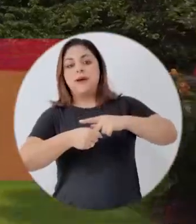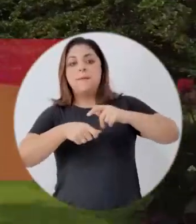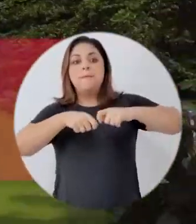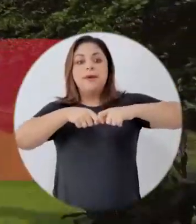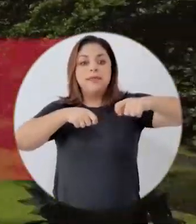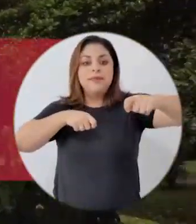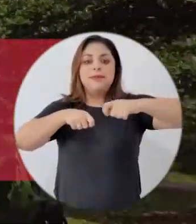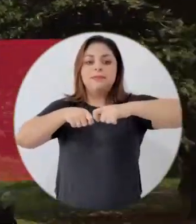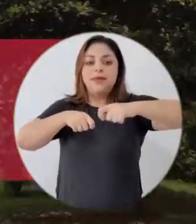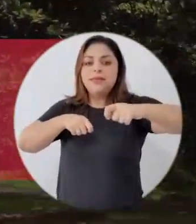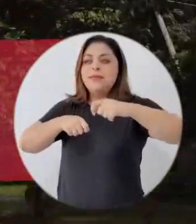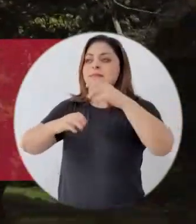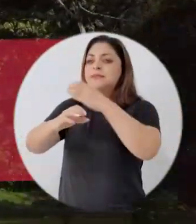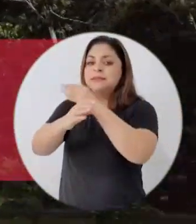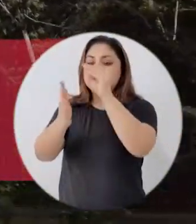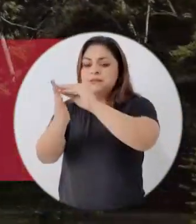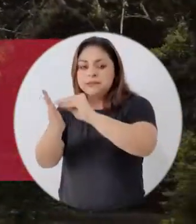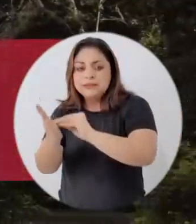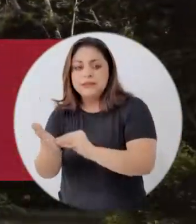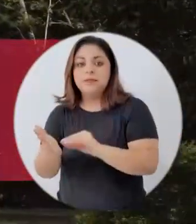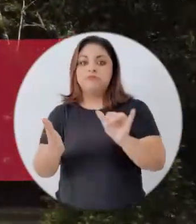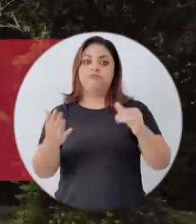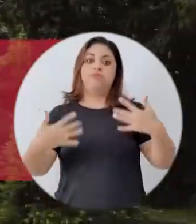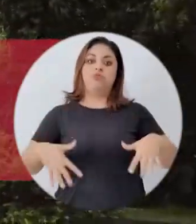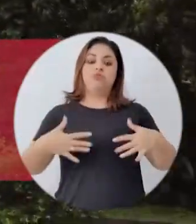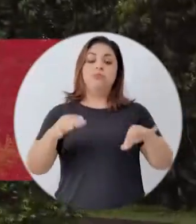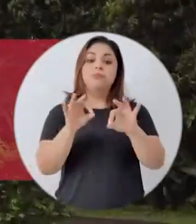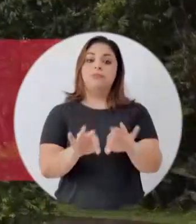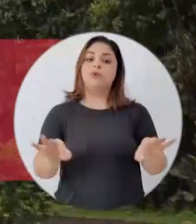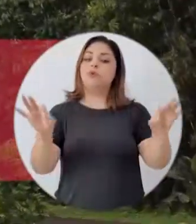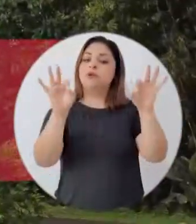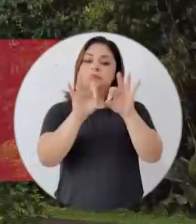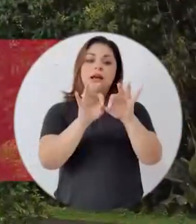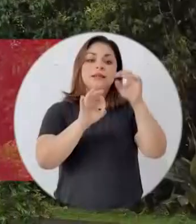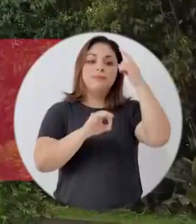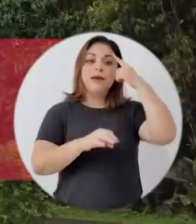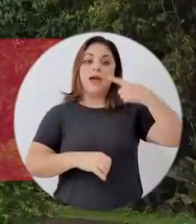año con año son indispensables también para que